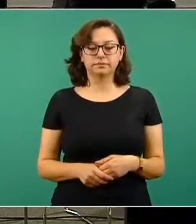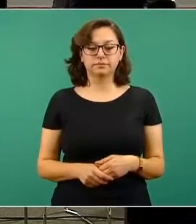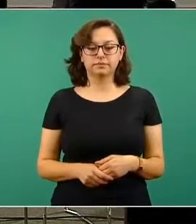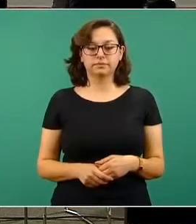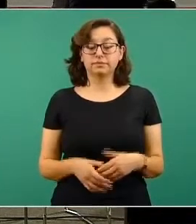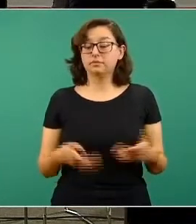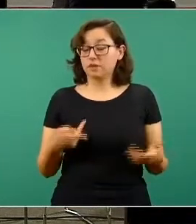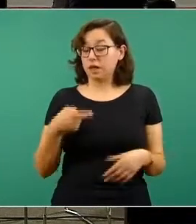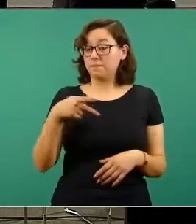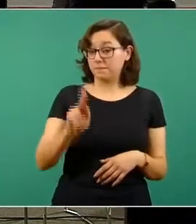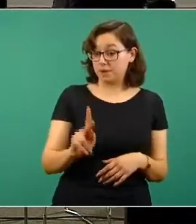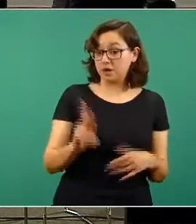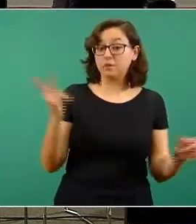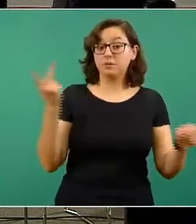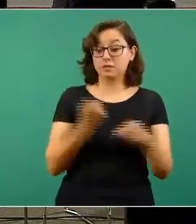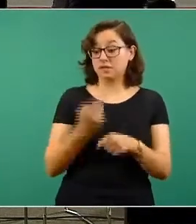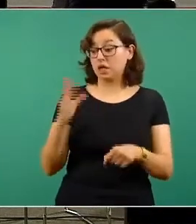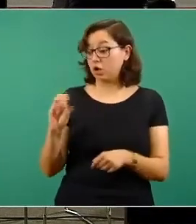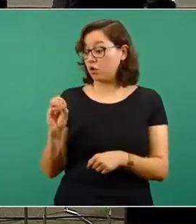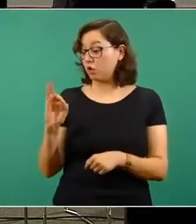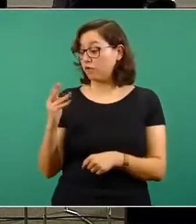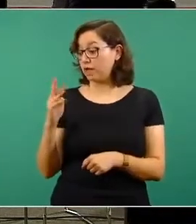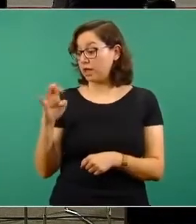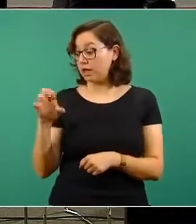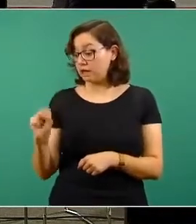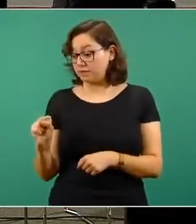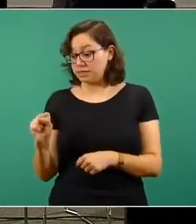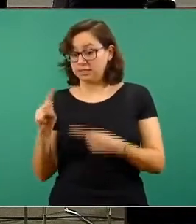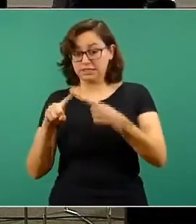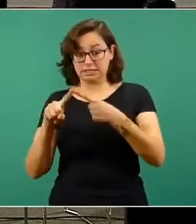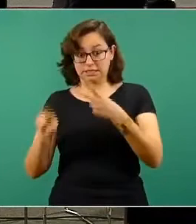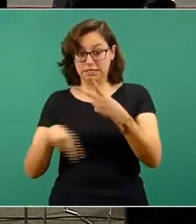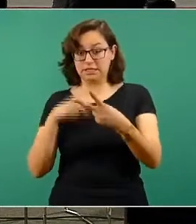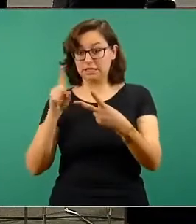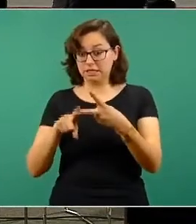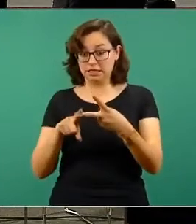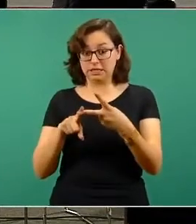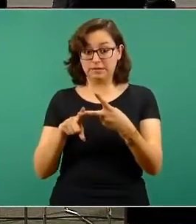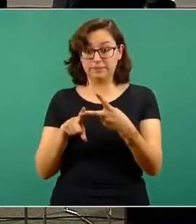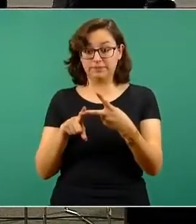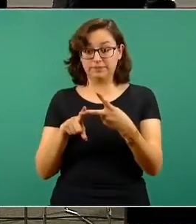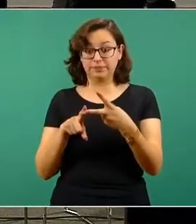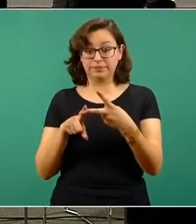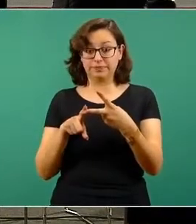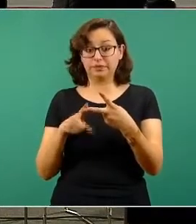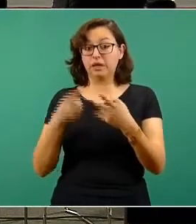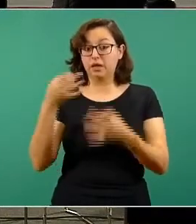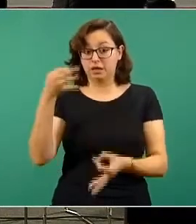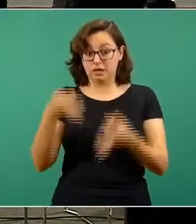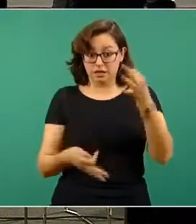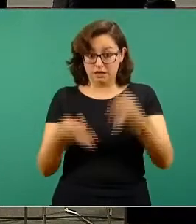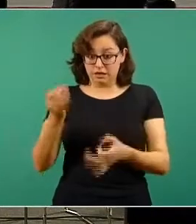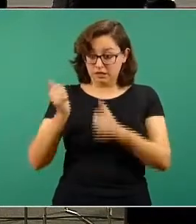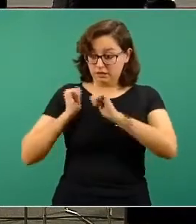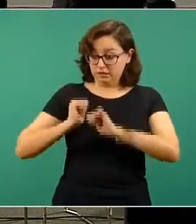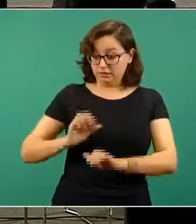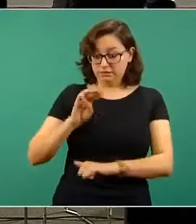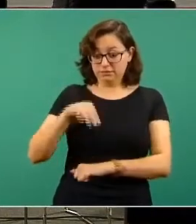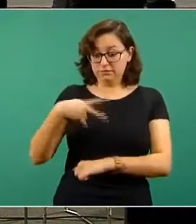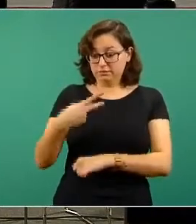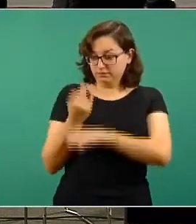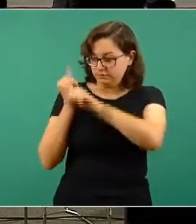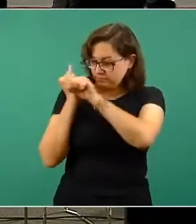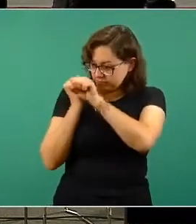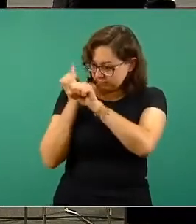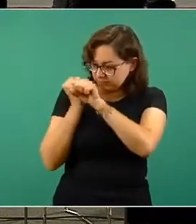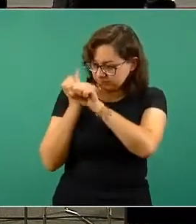específicamente está realizando tanto la COFEPRIS como las competencias o las áreas judiciales, pues se encuentran todavía en